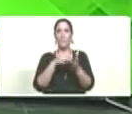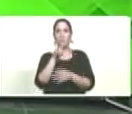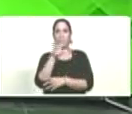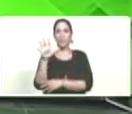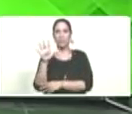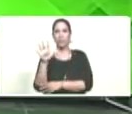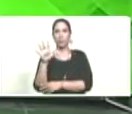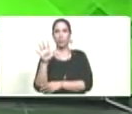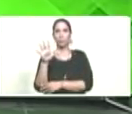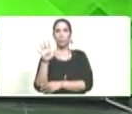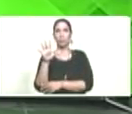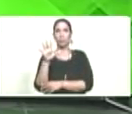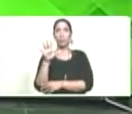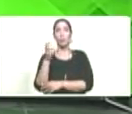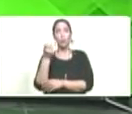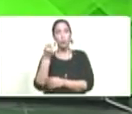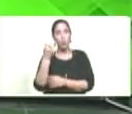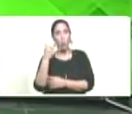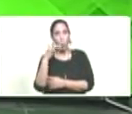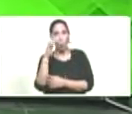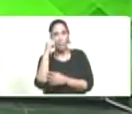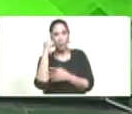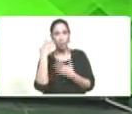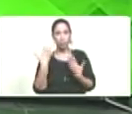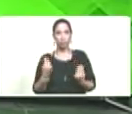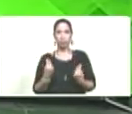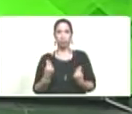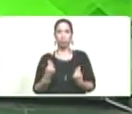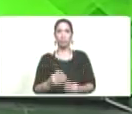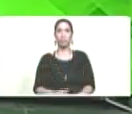llevado a números.